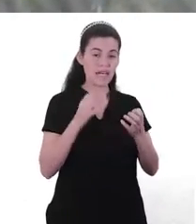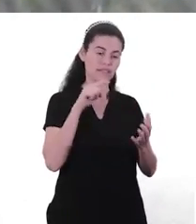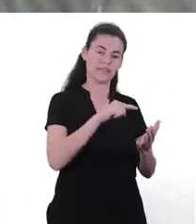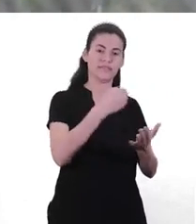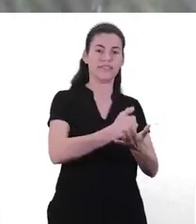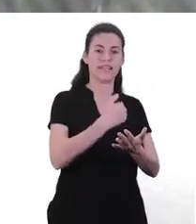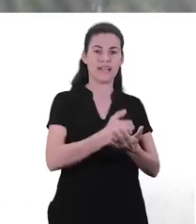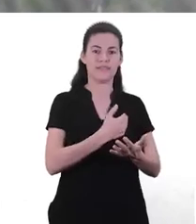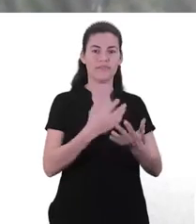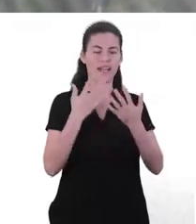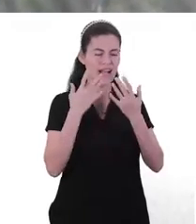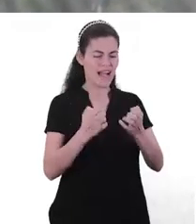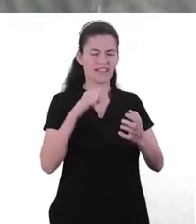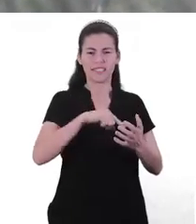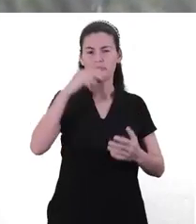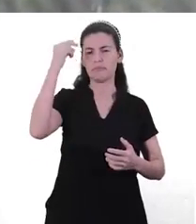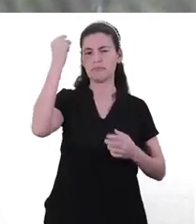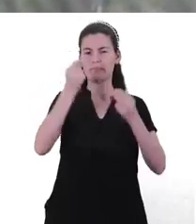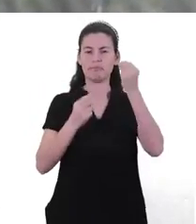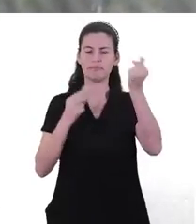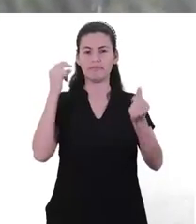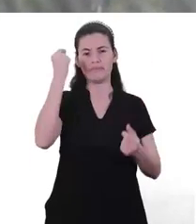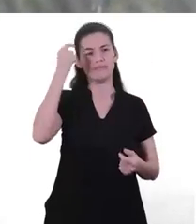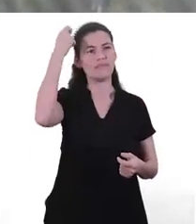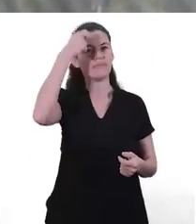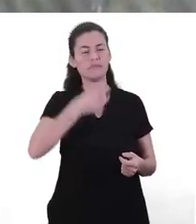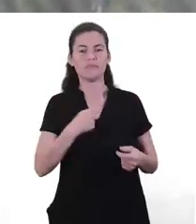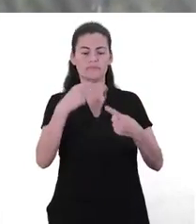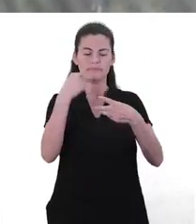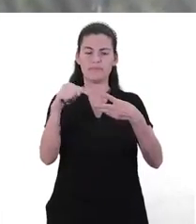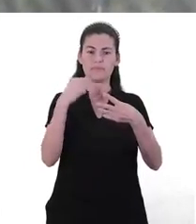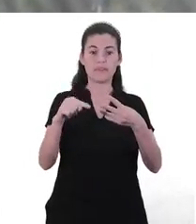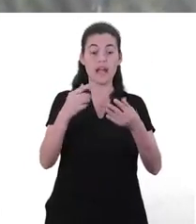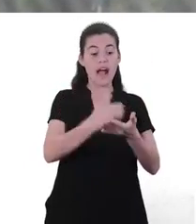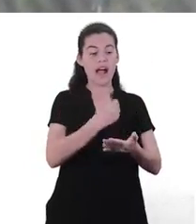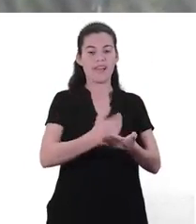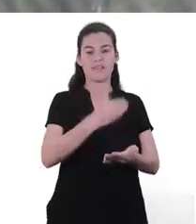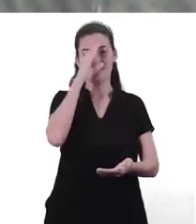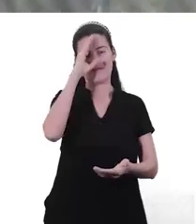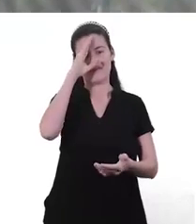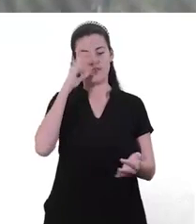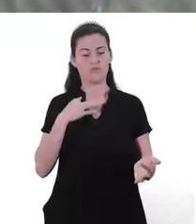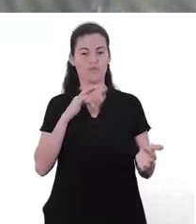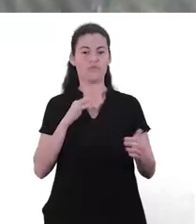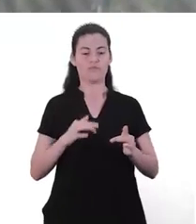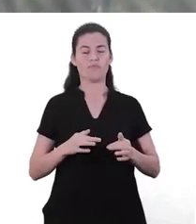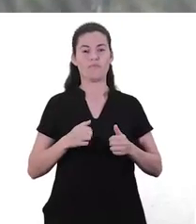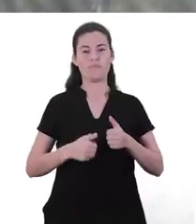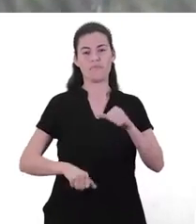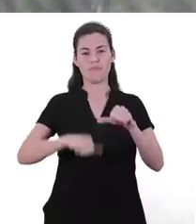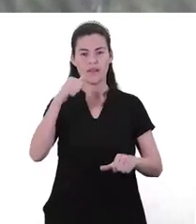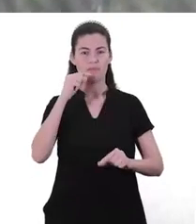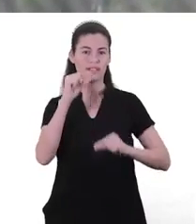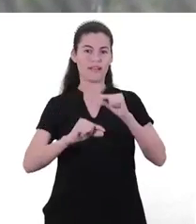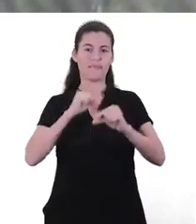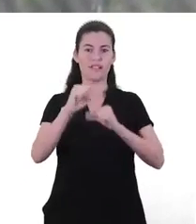porque el arte te permite como esa creación. Pero cuando hay creación, hay como hay ese aprendizaje, hay transformación, y toda transformación siempre